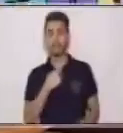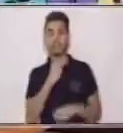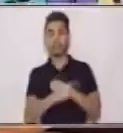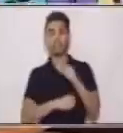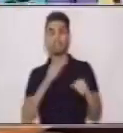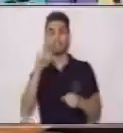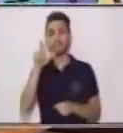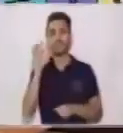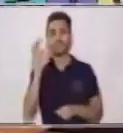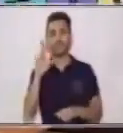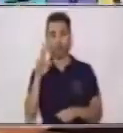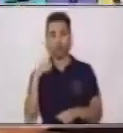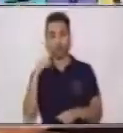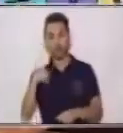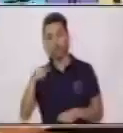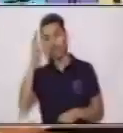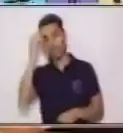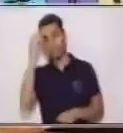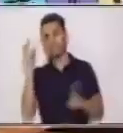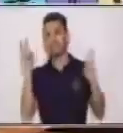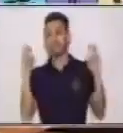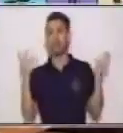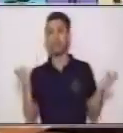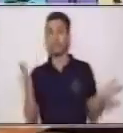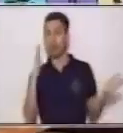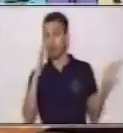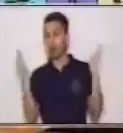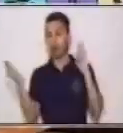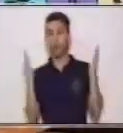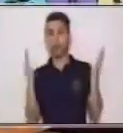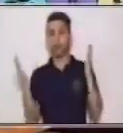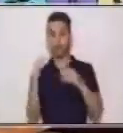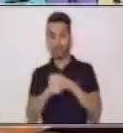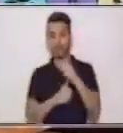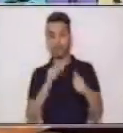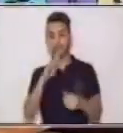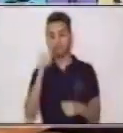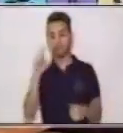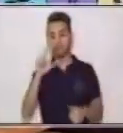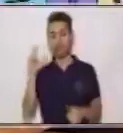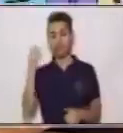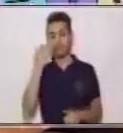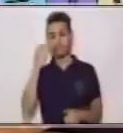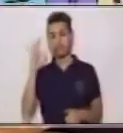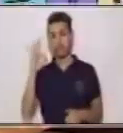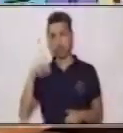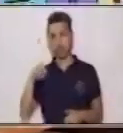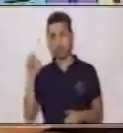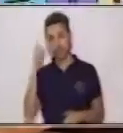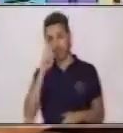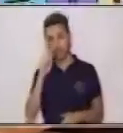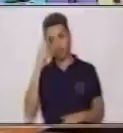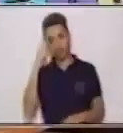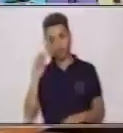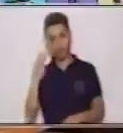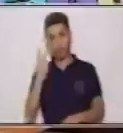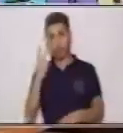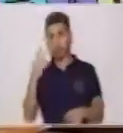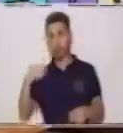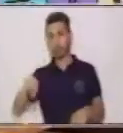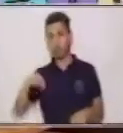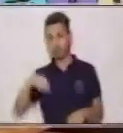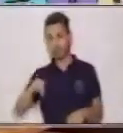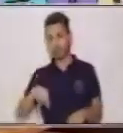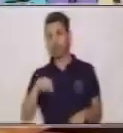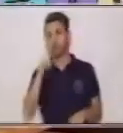de matemática, comparación de fracciones, para segundo grado del área de matemática. Pero si en casa hay alguna persona